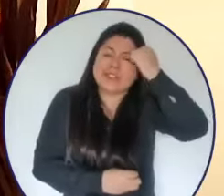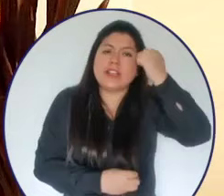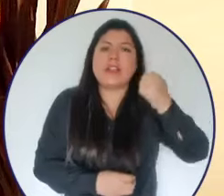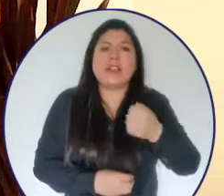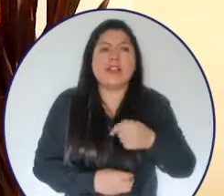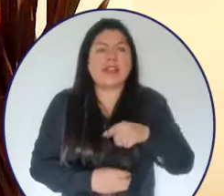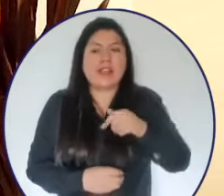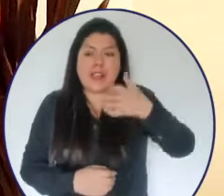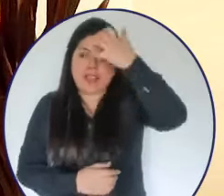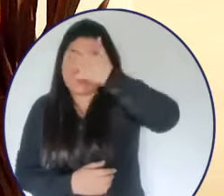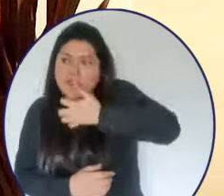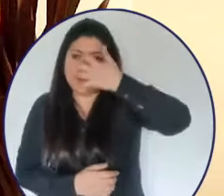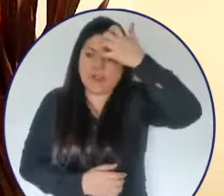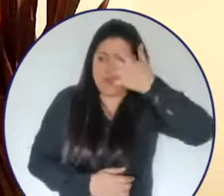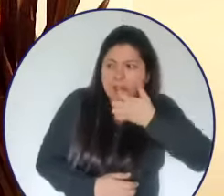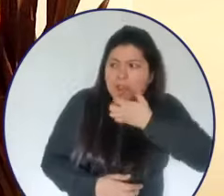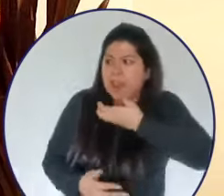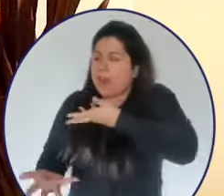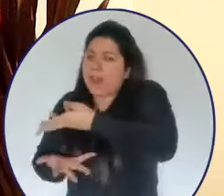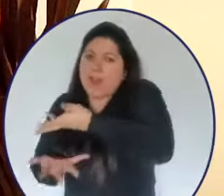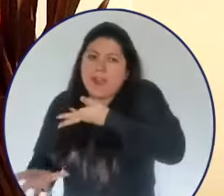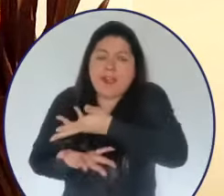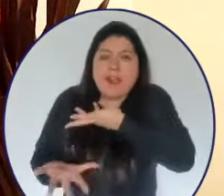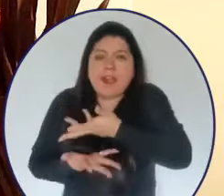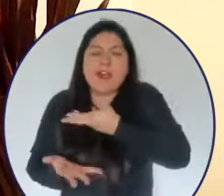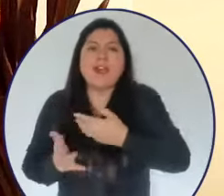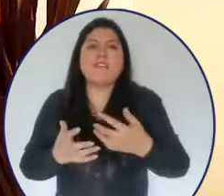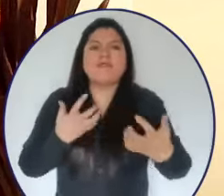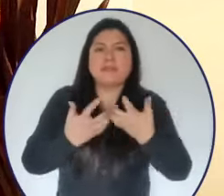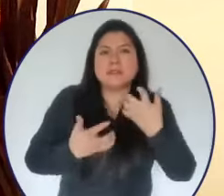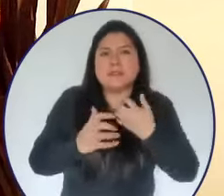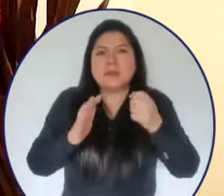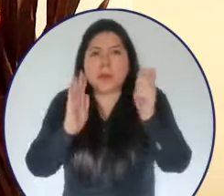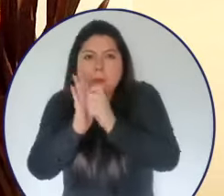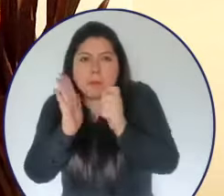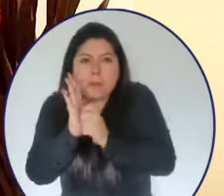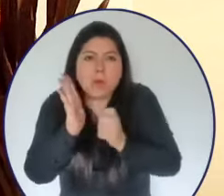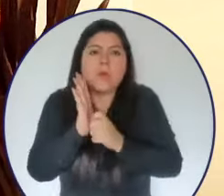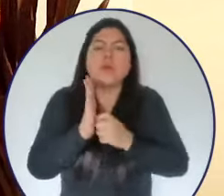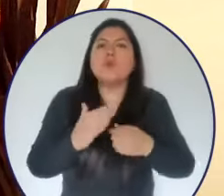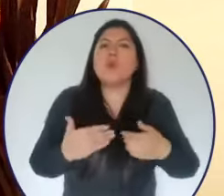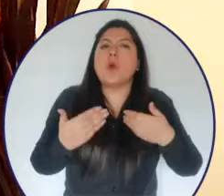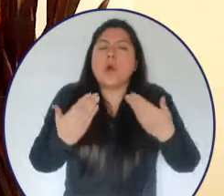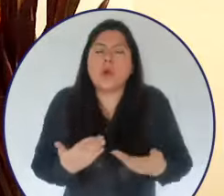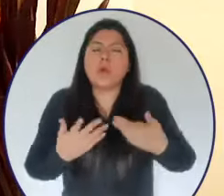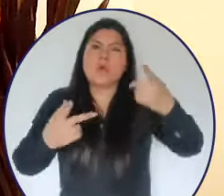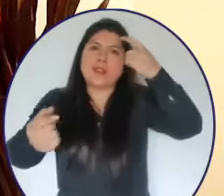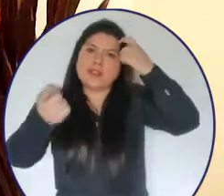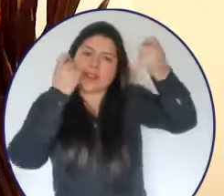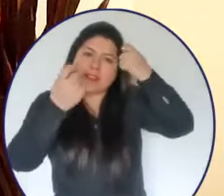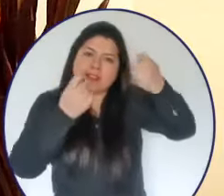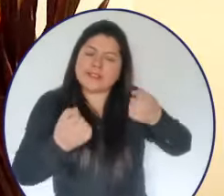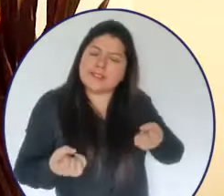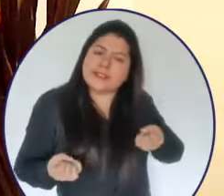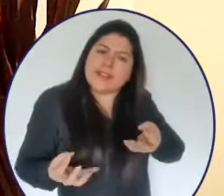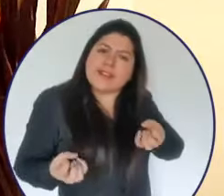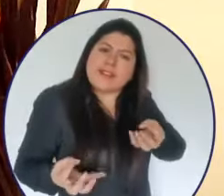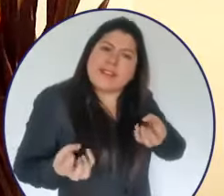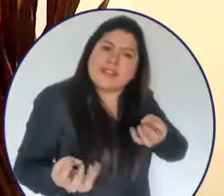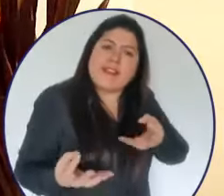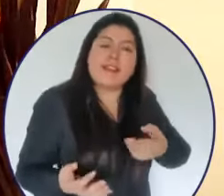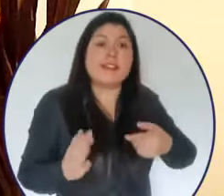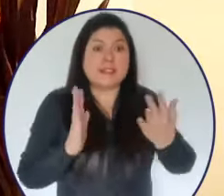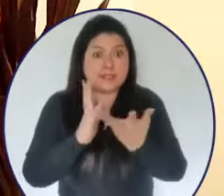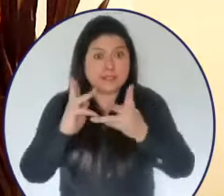aprendizaje. Muchos de los maestros han generado coevaluaciones, heteroevaluaciones, y otros han